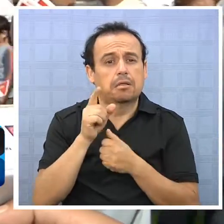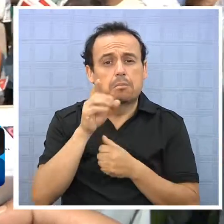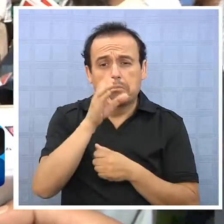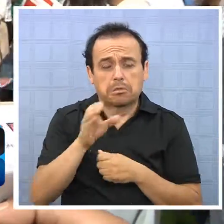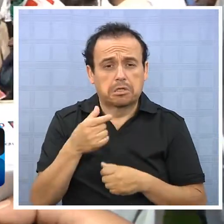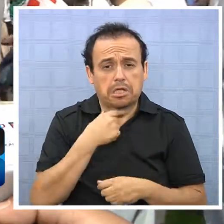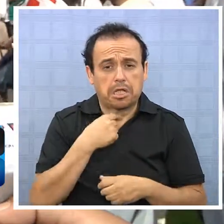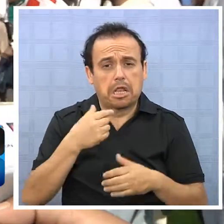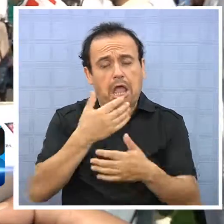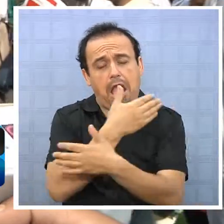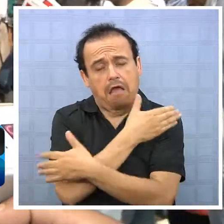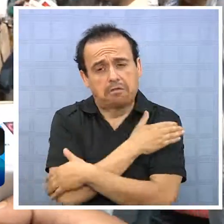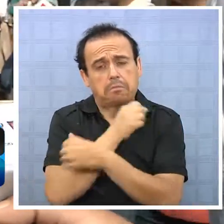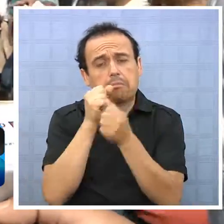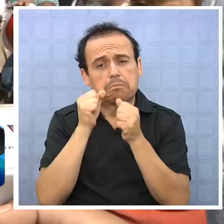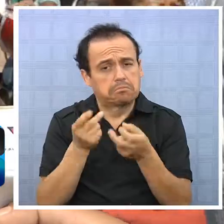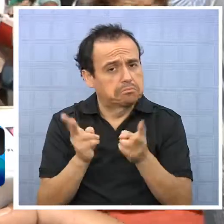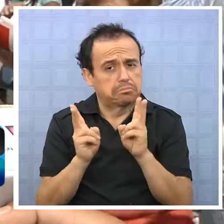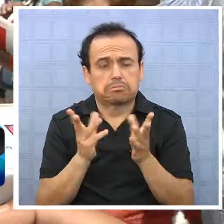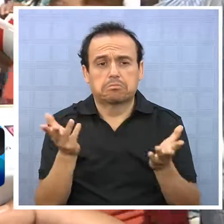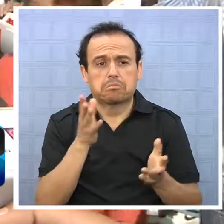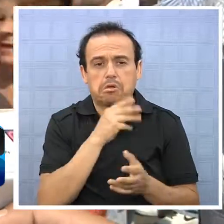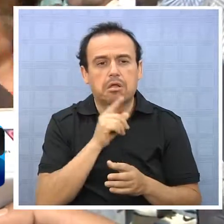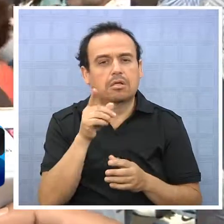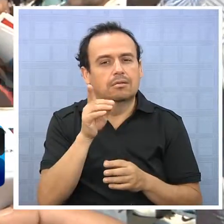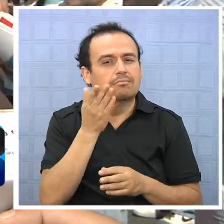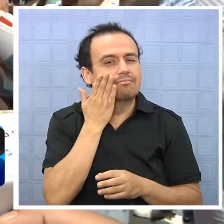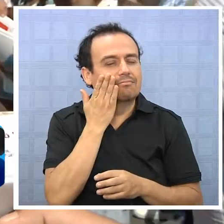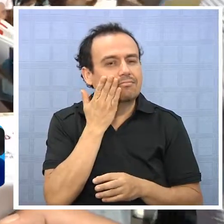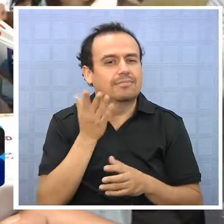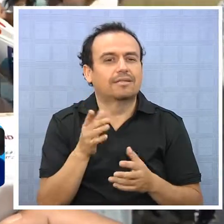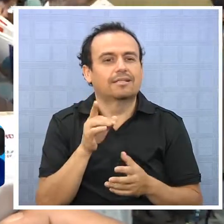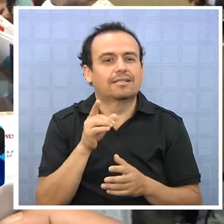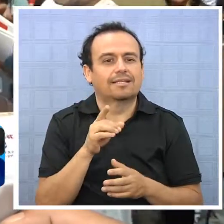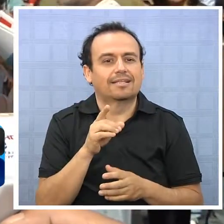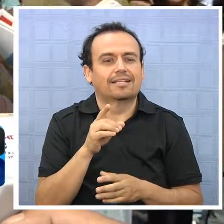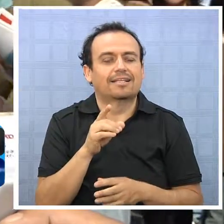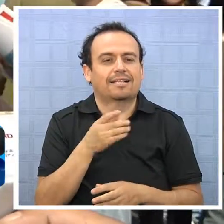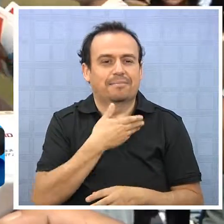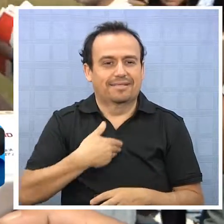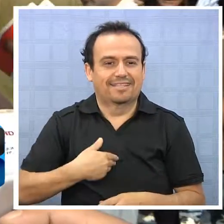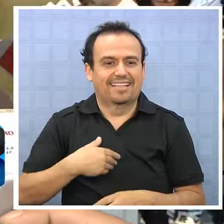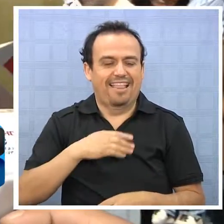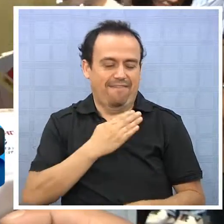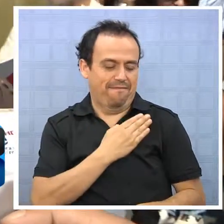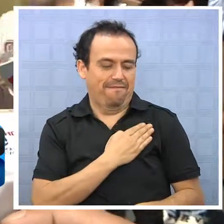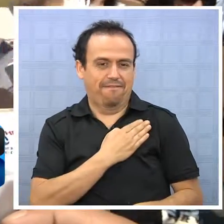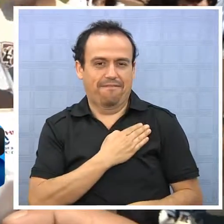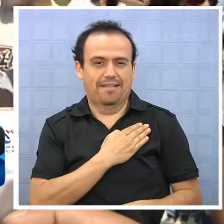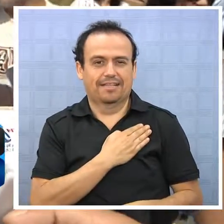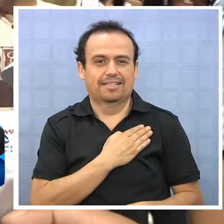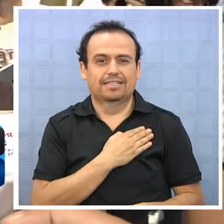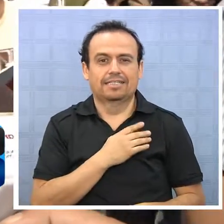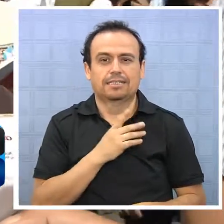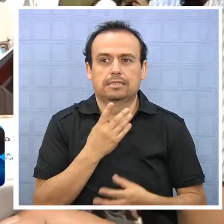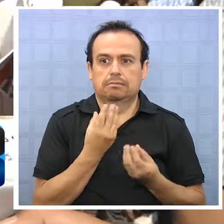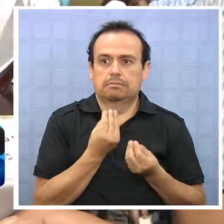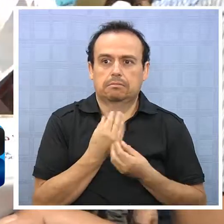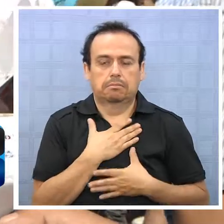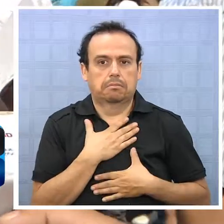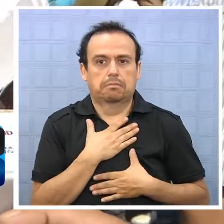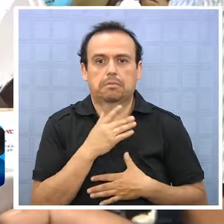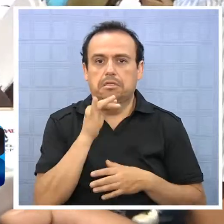ella si alguien quiere abrazarlo lo va a hacer y ella se va a hacer car a la gente sin temor eso va a seguir siendo